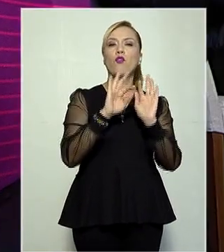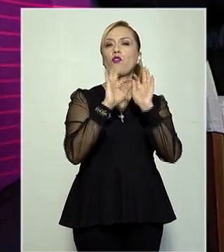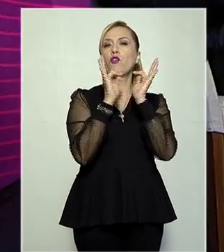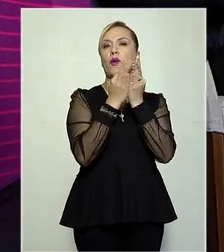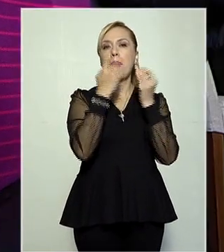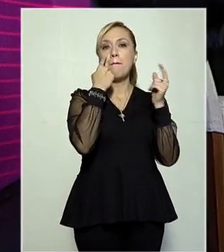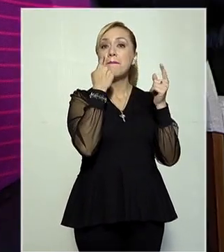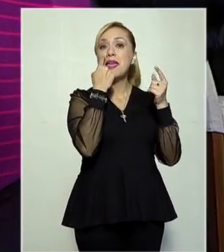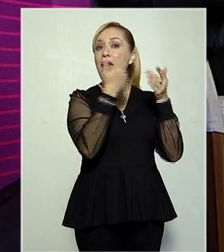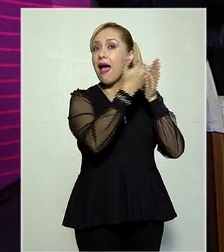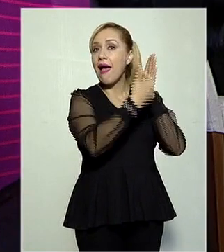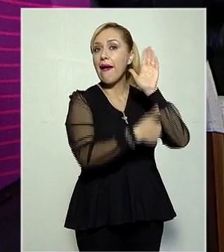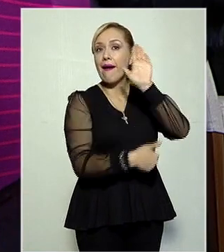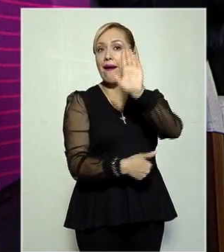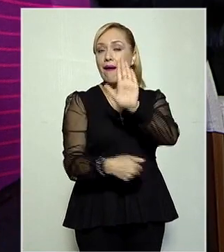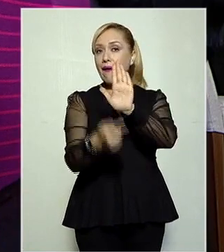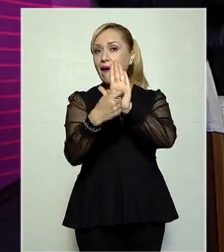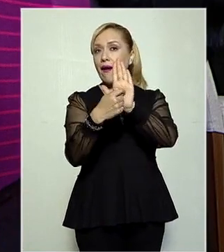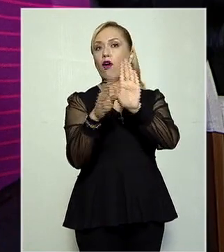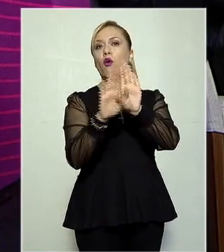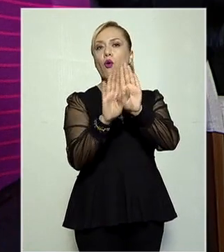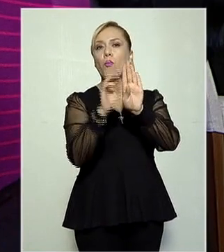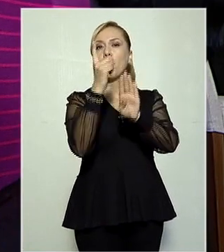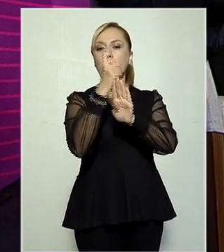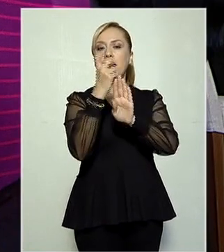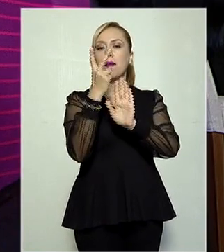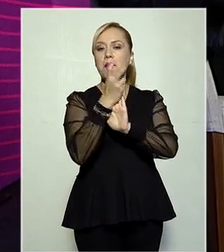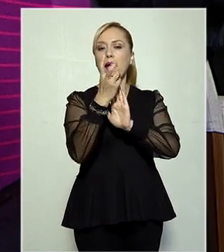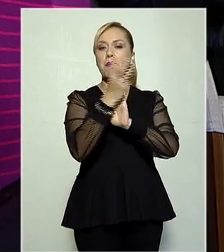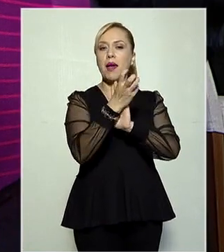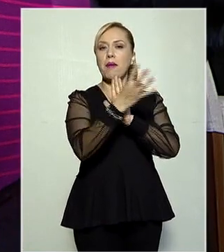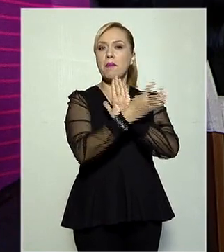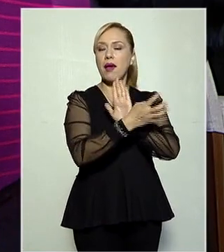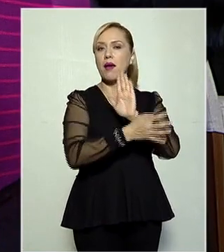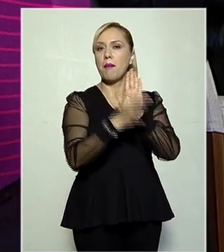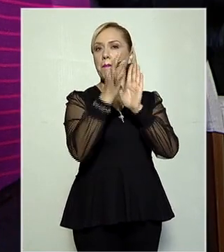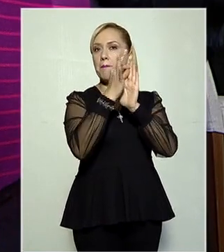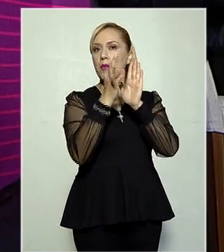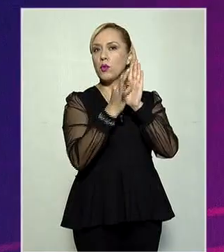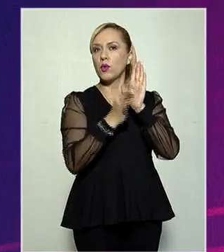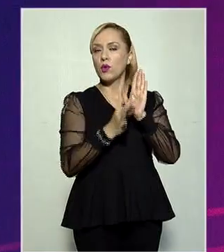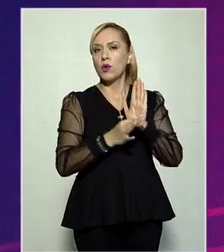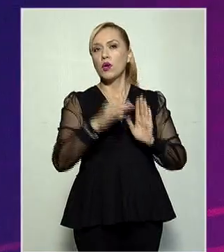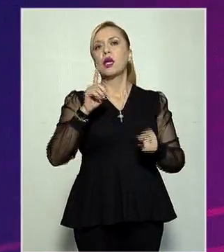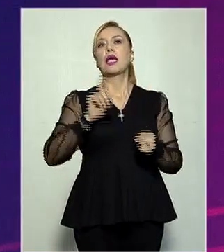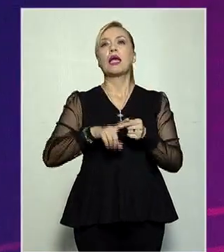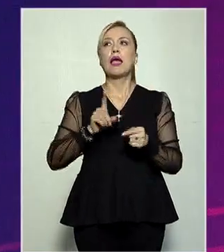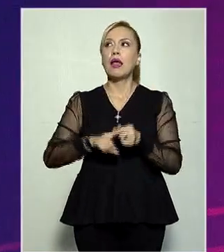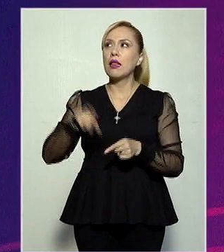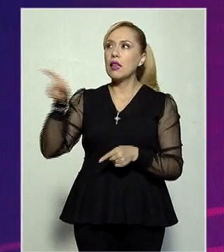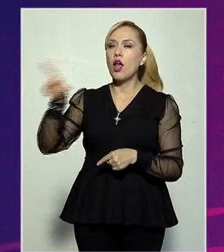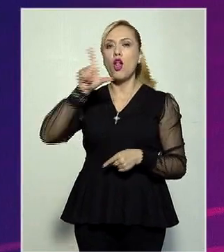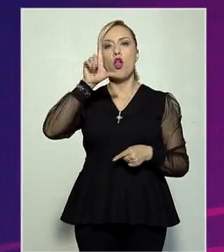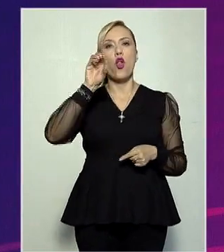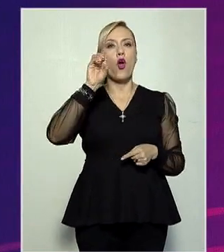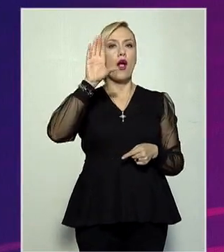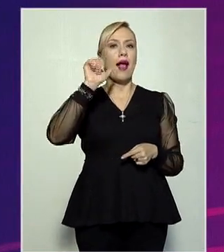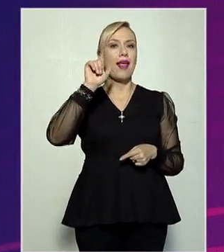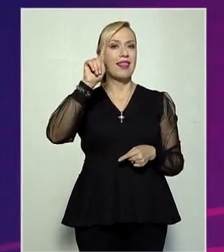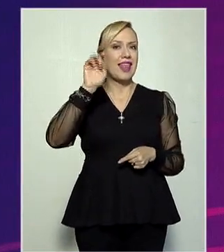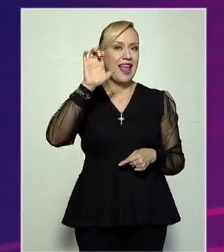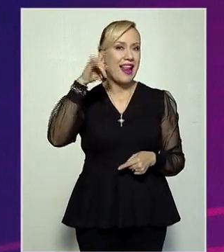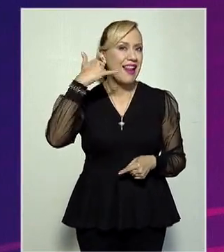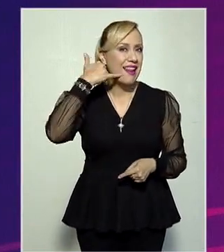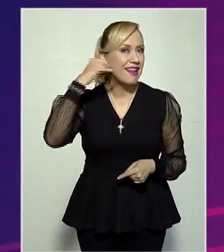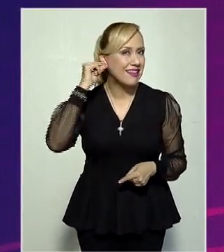permita tener casi un proceso ya desde la recepción, quiénes son las autoridades que participan en la recepción, por ejemplo, Locatel, la Fiscalía, porque al